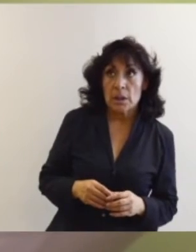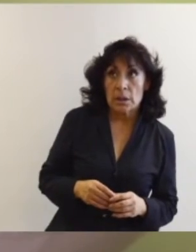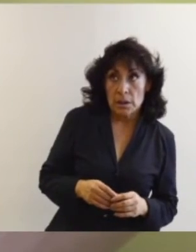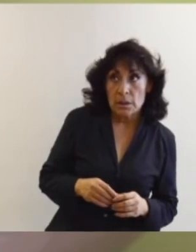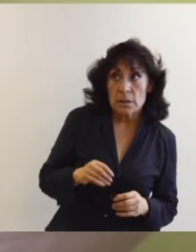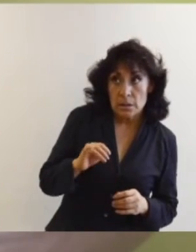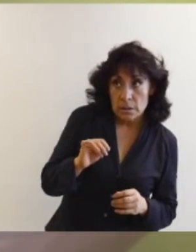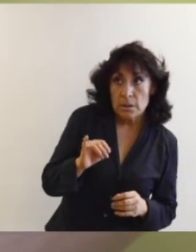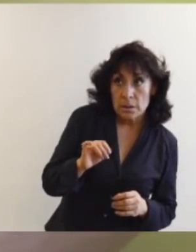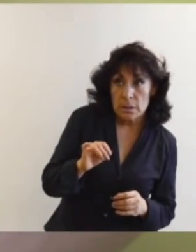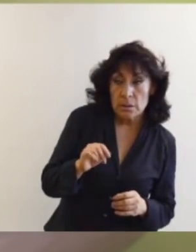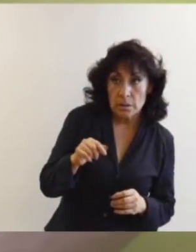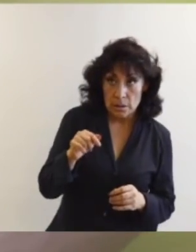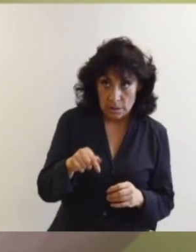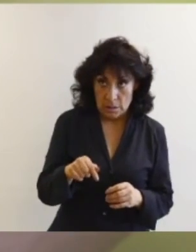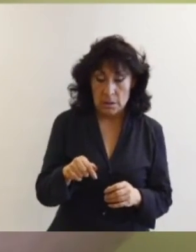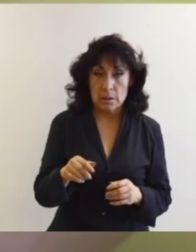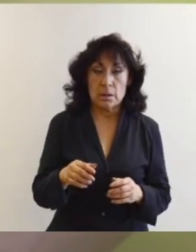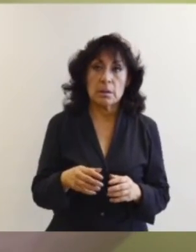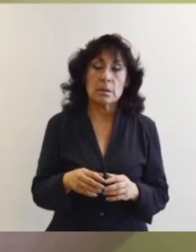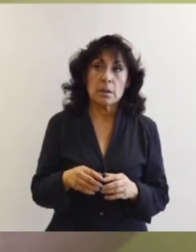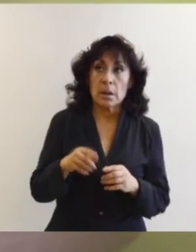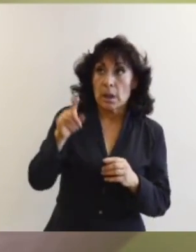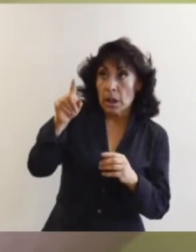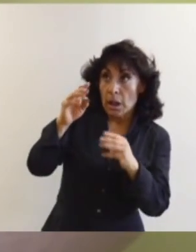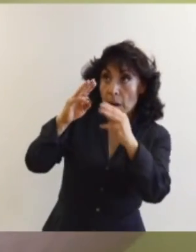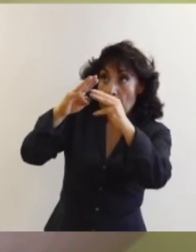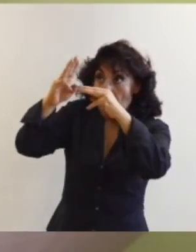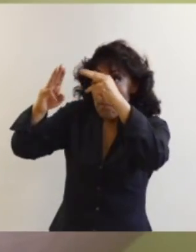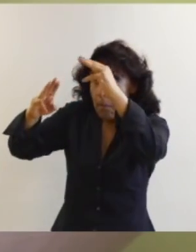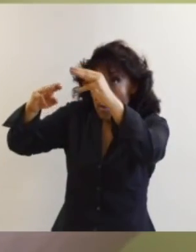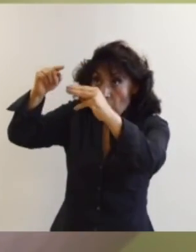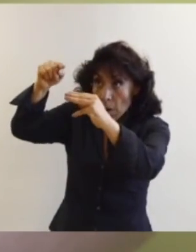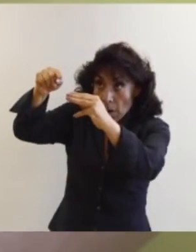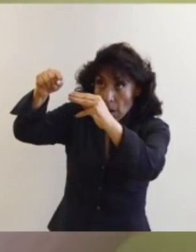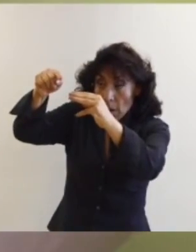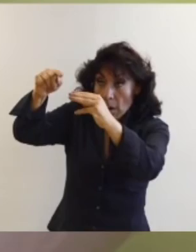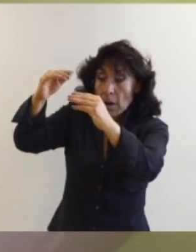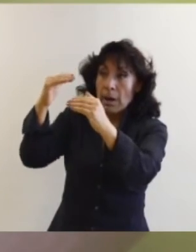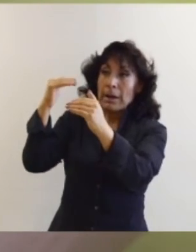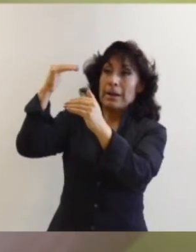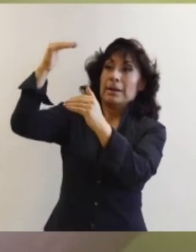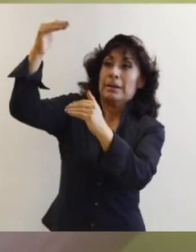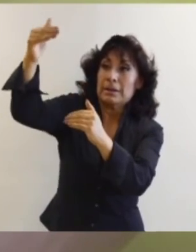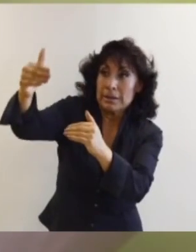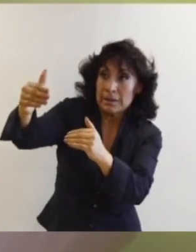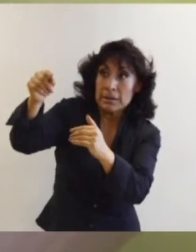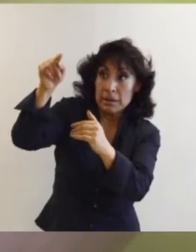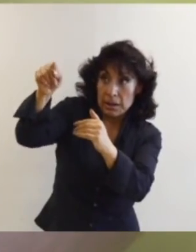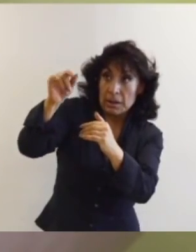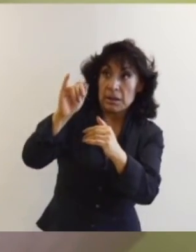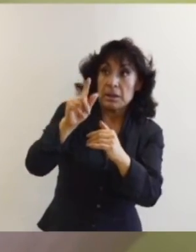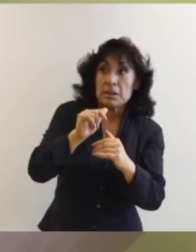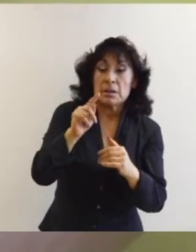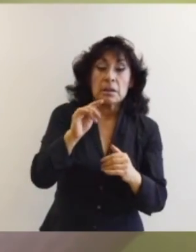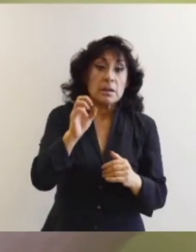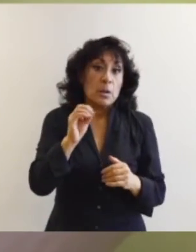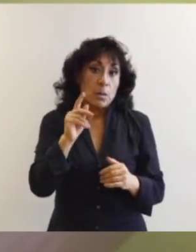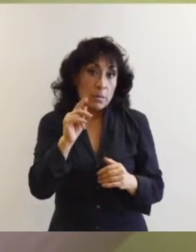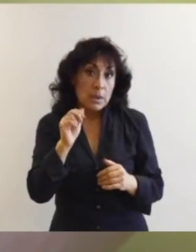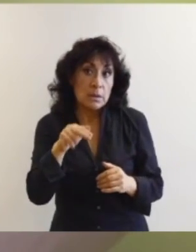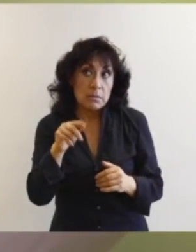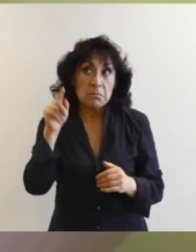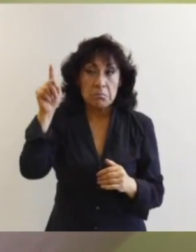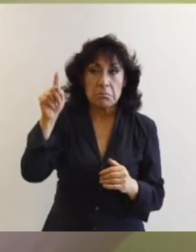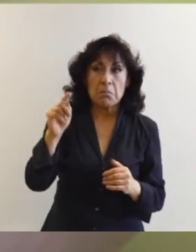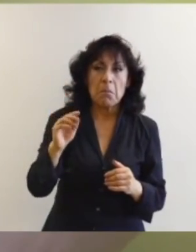Sí, señora. ¿Ve usted aquel monte? Ahí detrás queda Ixcatiopan.